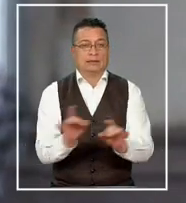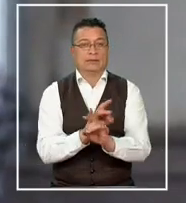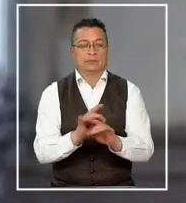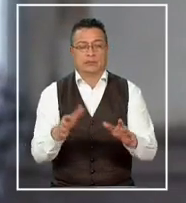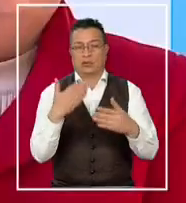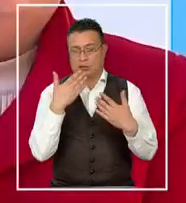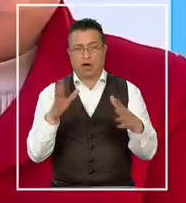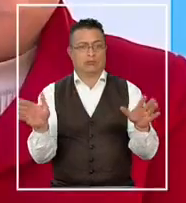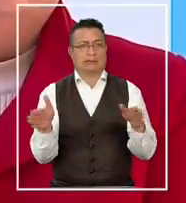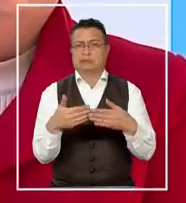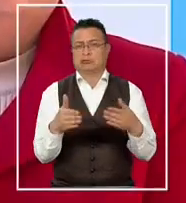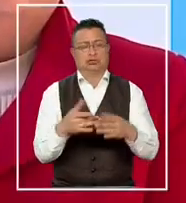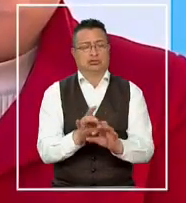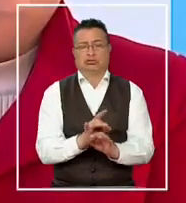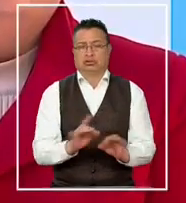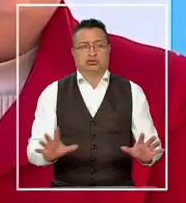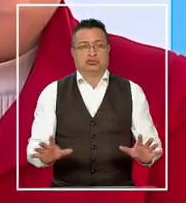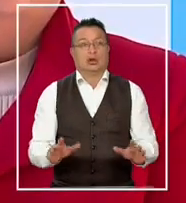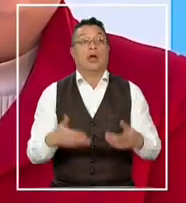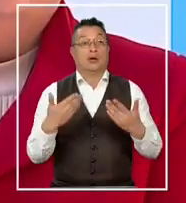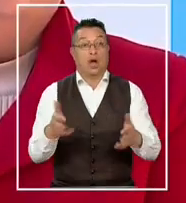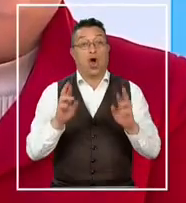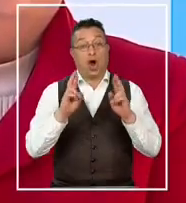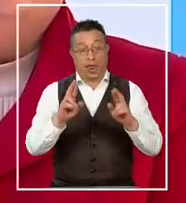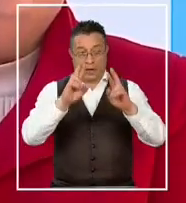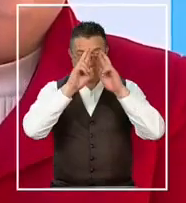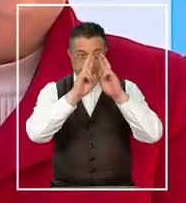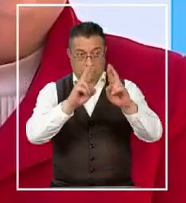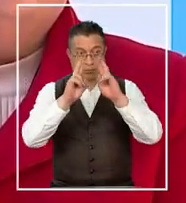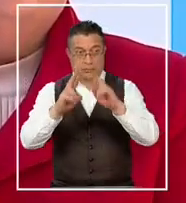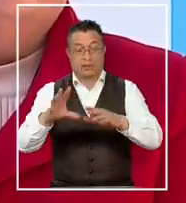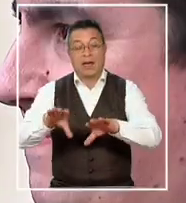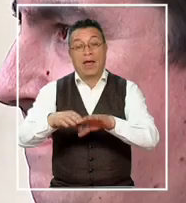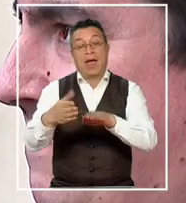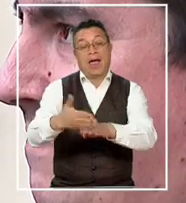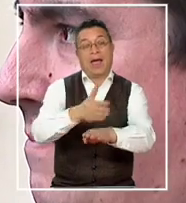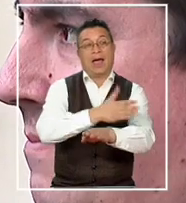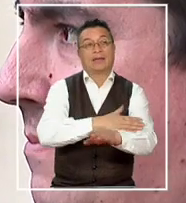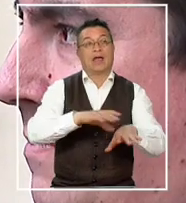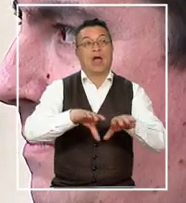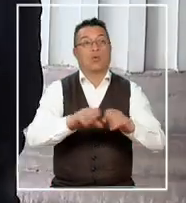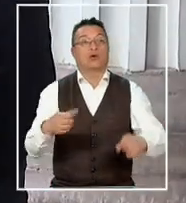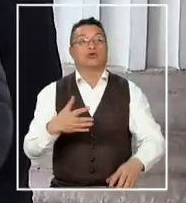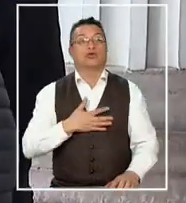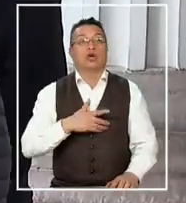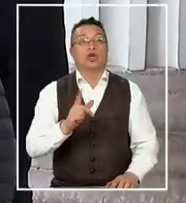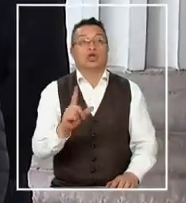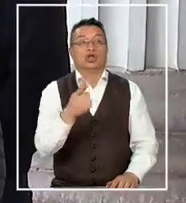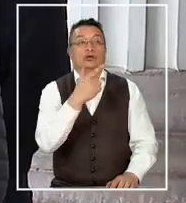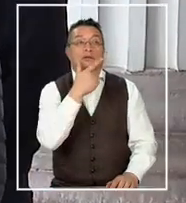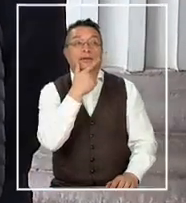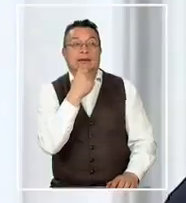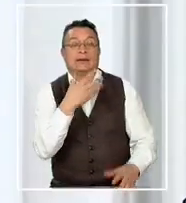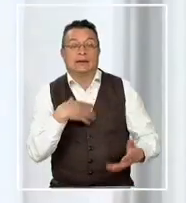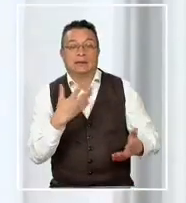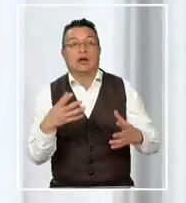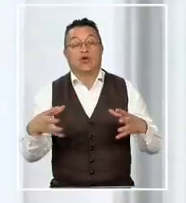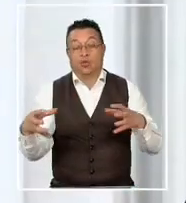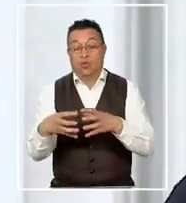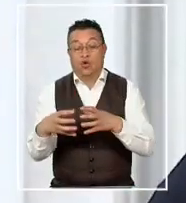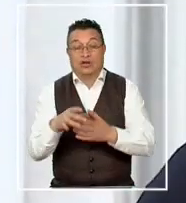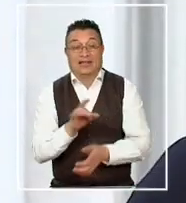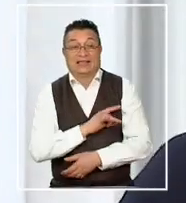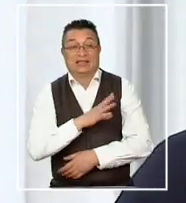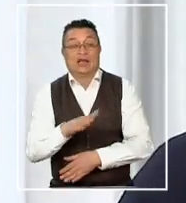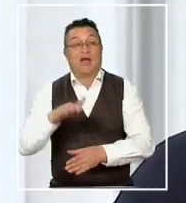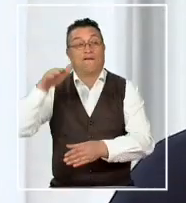bastante cerradas. Esperamos que se respeten los previos acuerdos. Yo no puedo pretender que los consejeros de Unidad para Chile